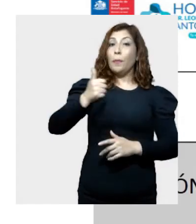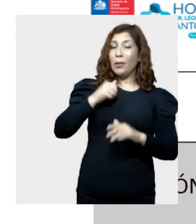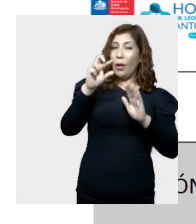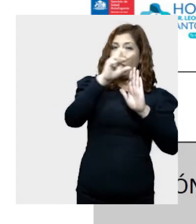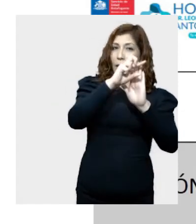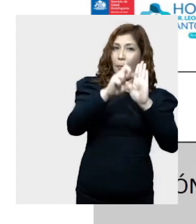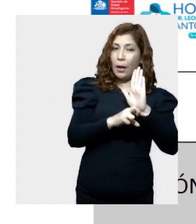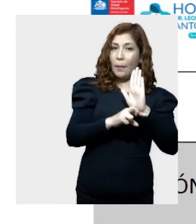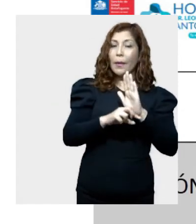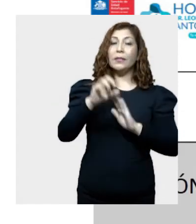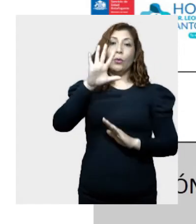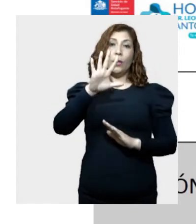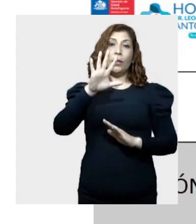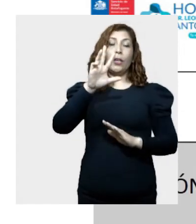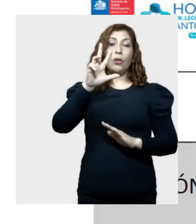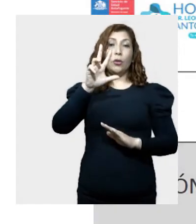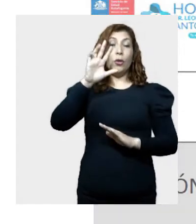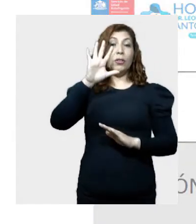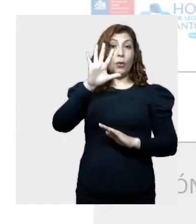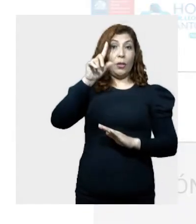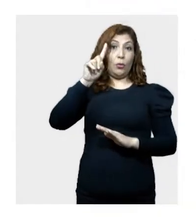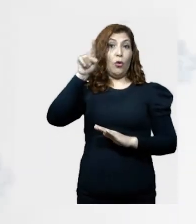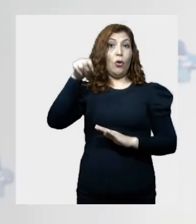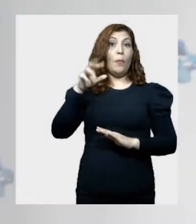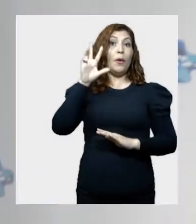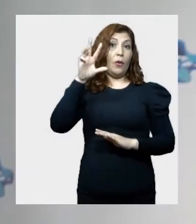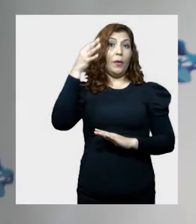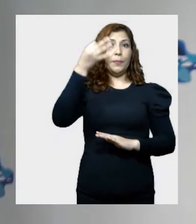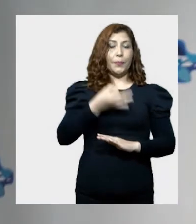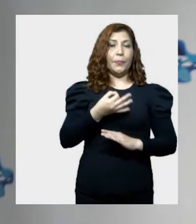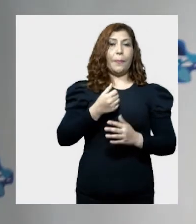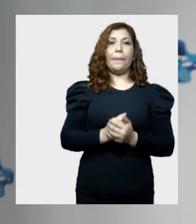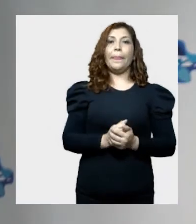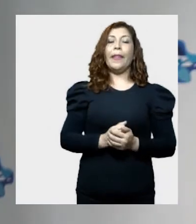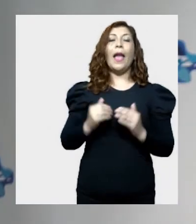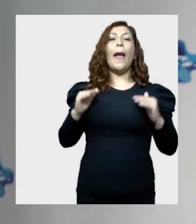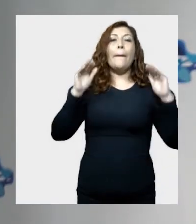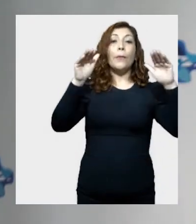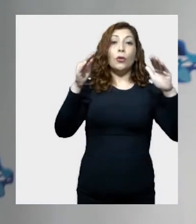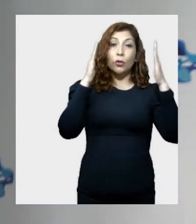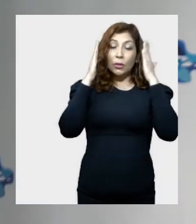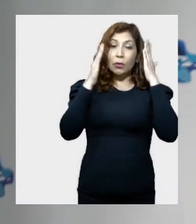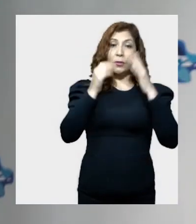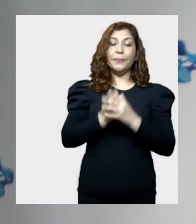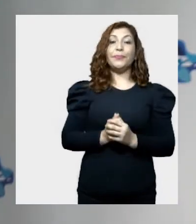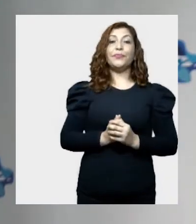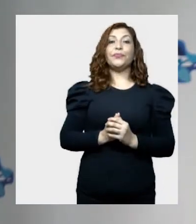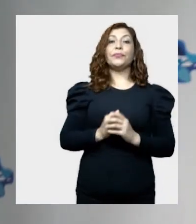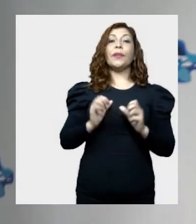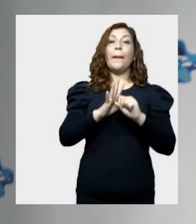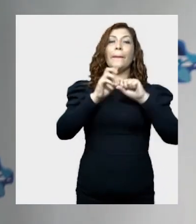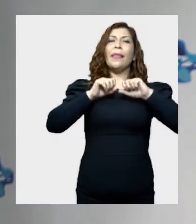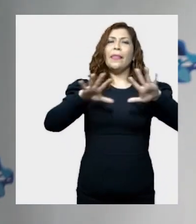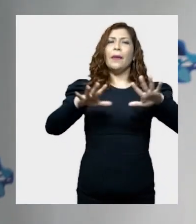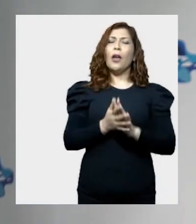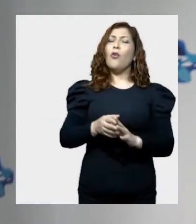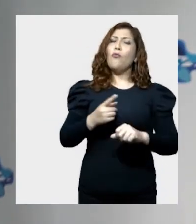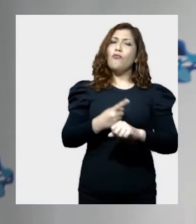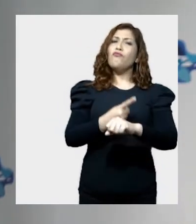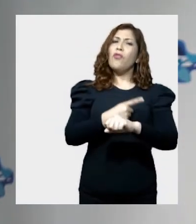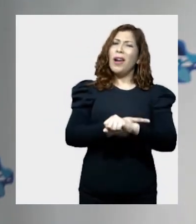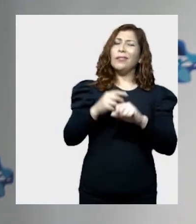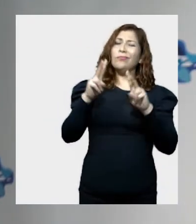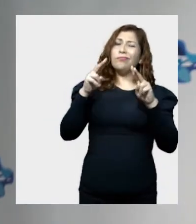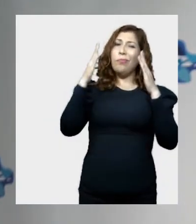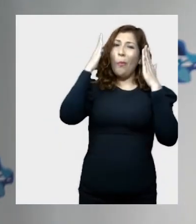programa fue del 51,9%. Apoyo psicológico. La pandemia afectó fuertemente la situación